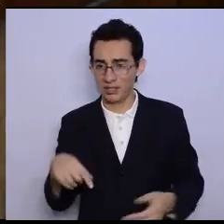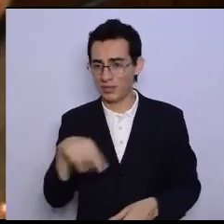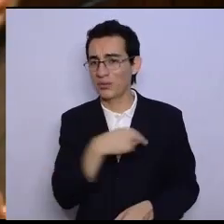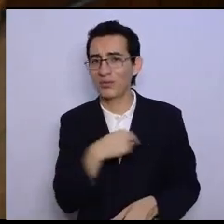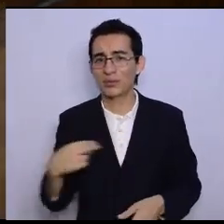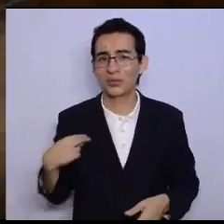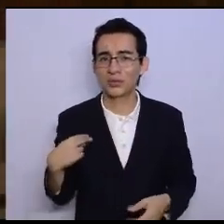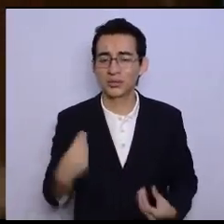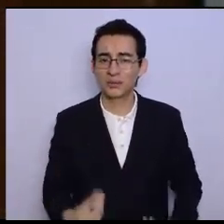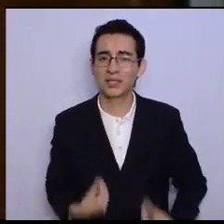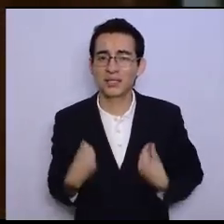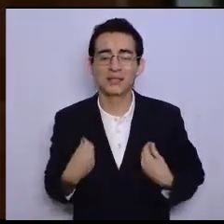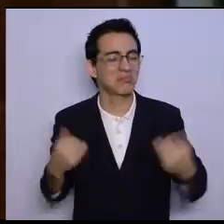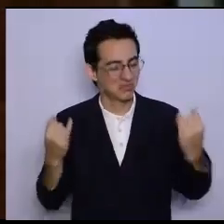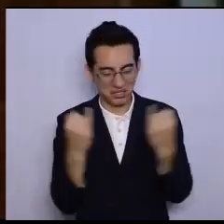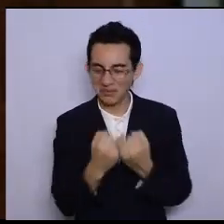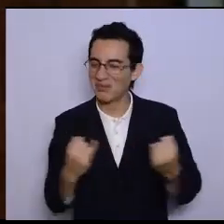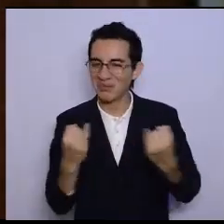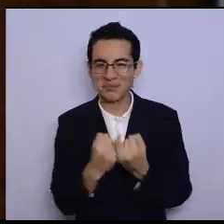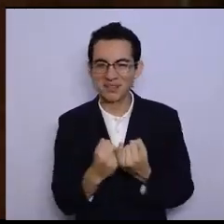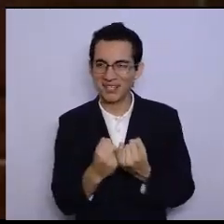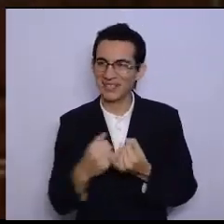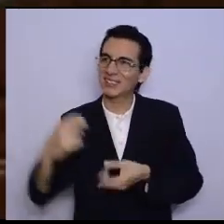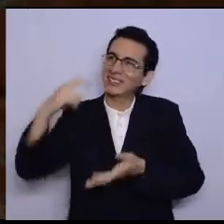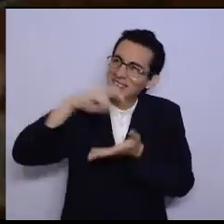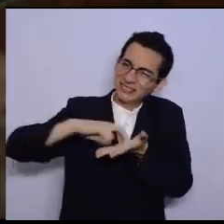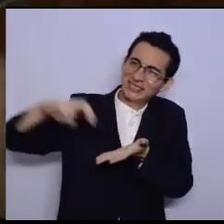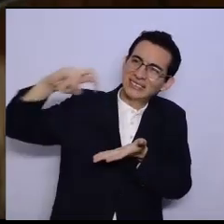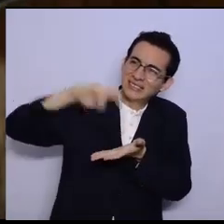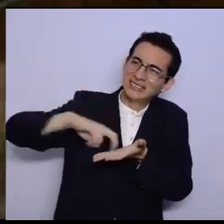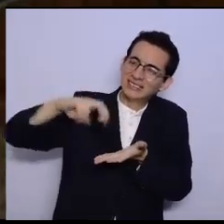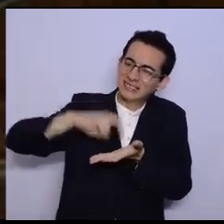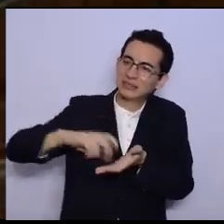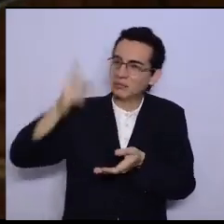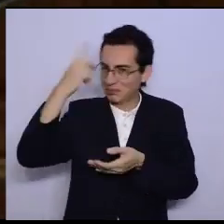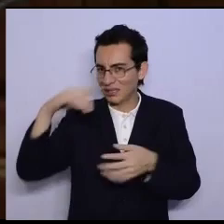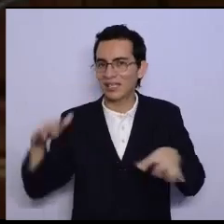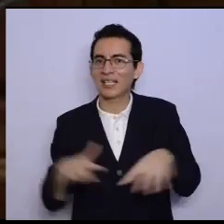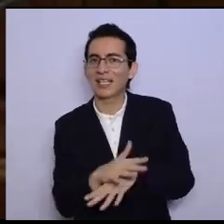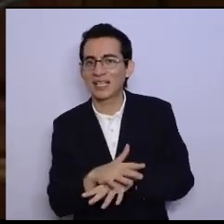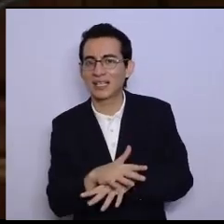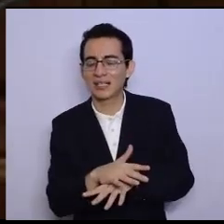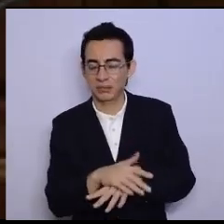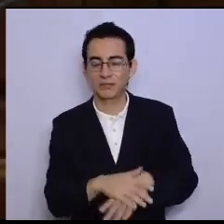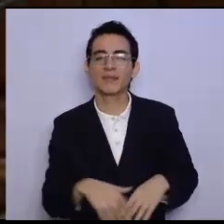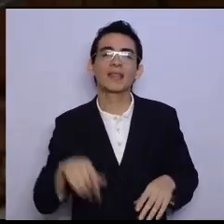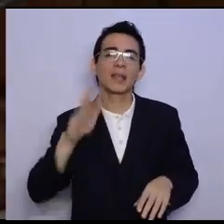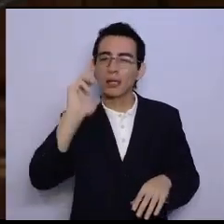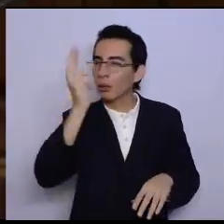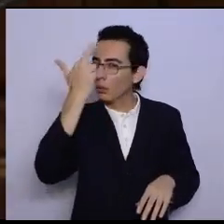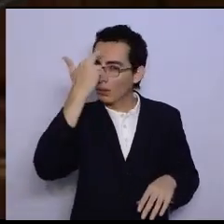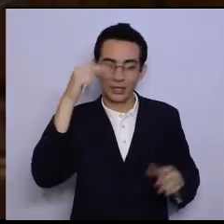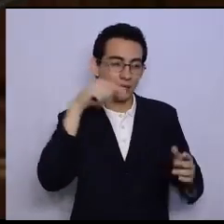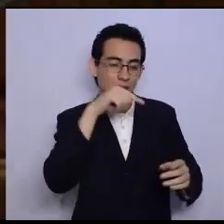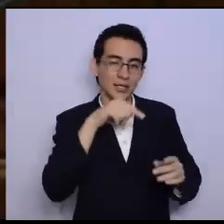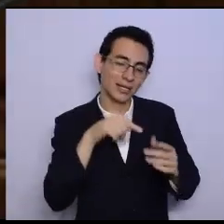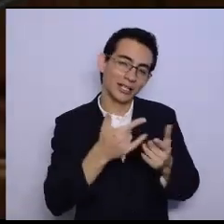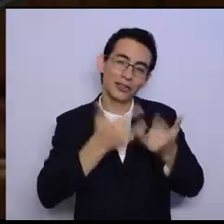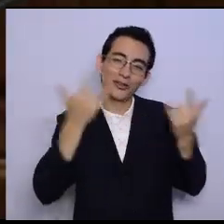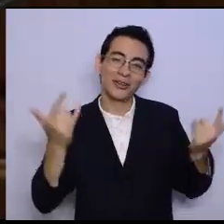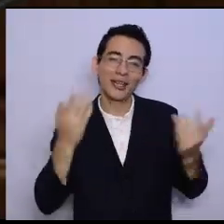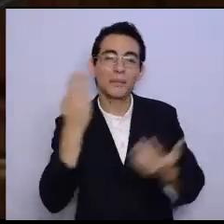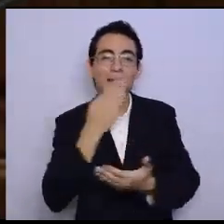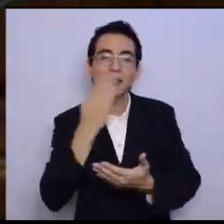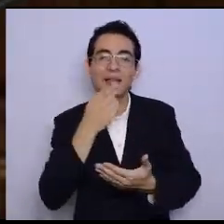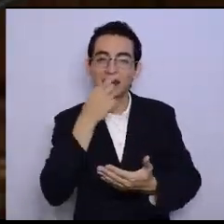evangelios. ¿Se acuerdan cuando Jesús se acercó a ellos caminando sobre el mar y él dijo, Señor, si eres tú, manda que yo vaya hacia ti?